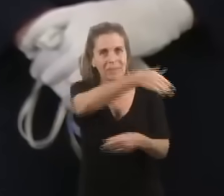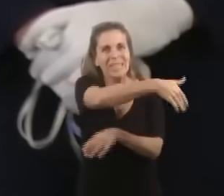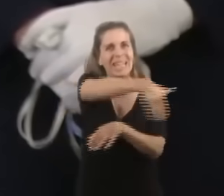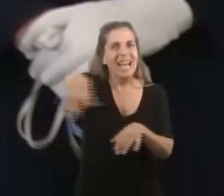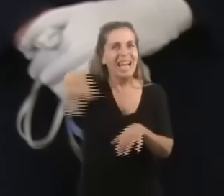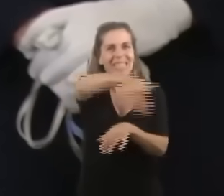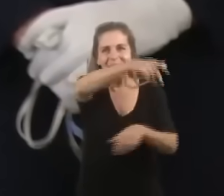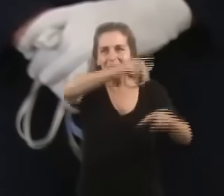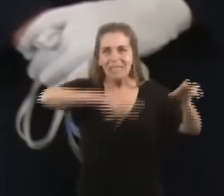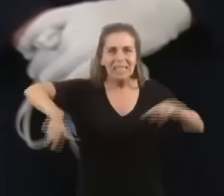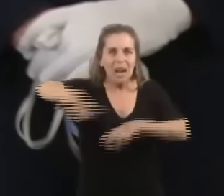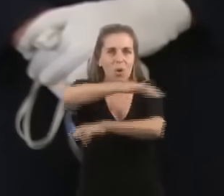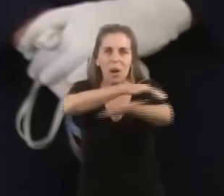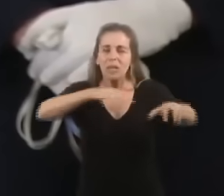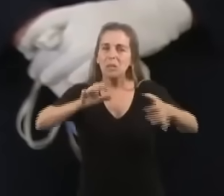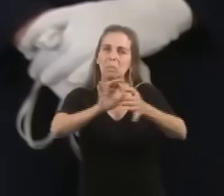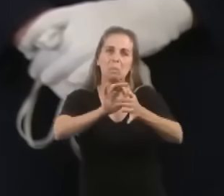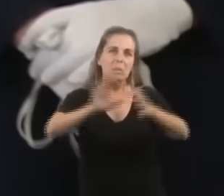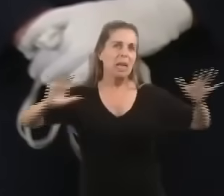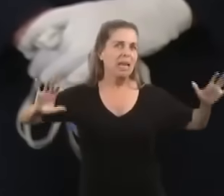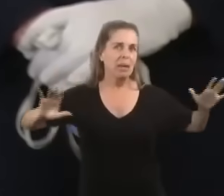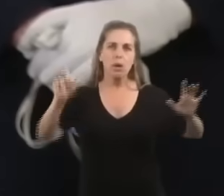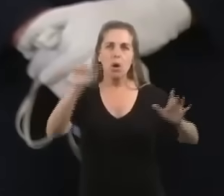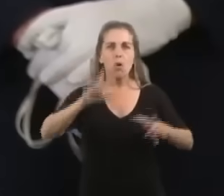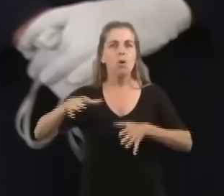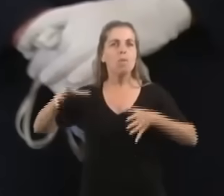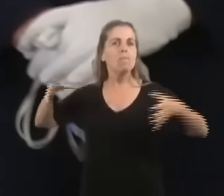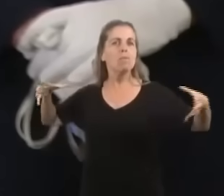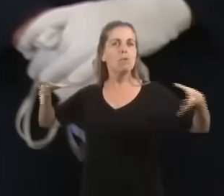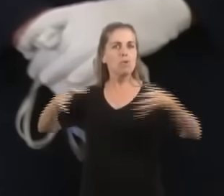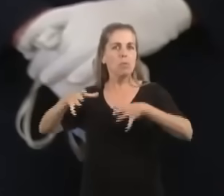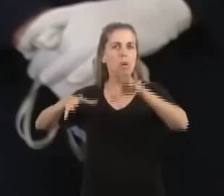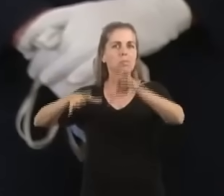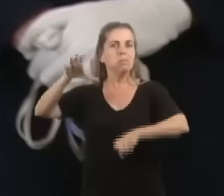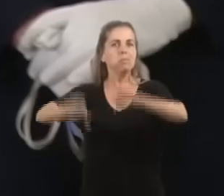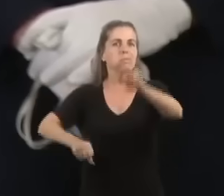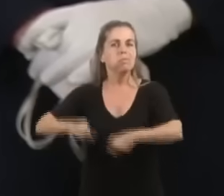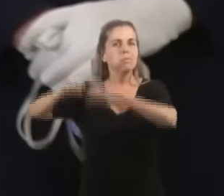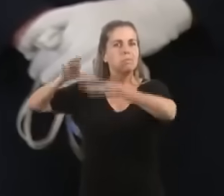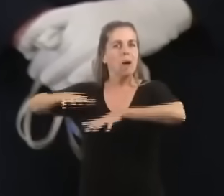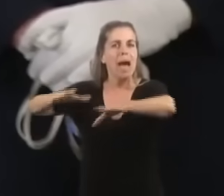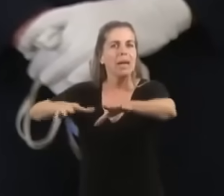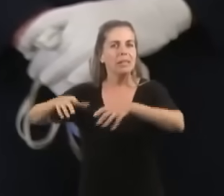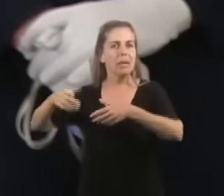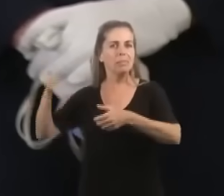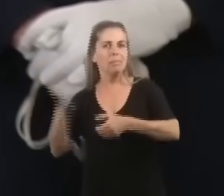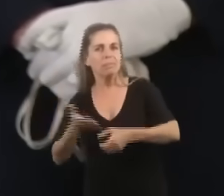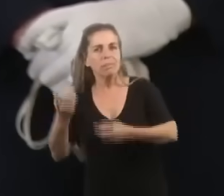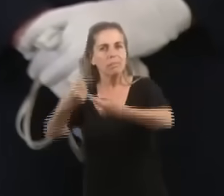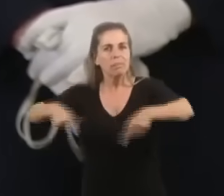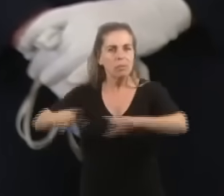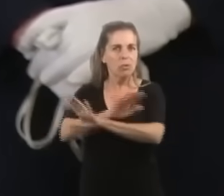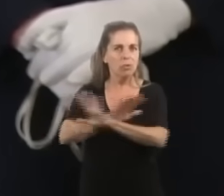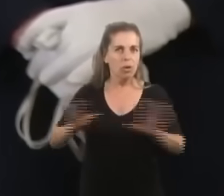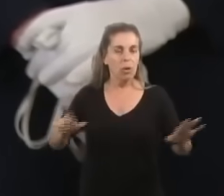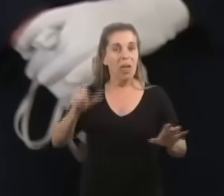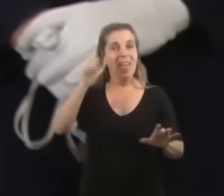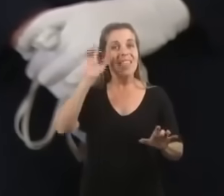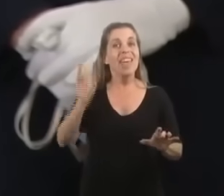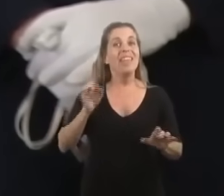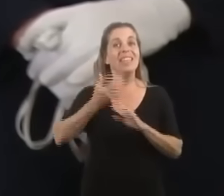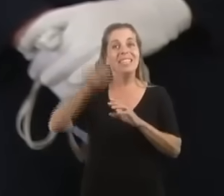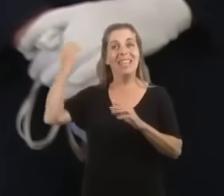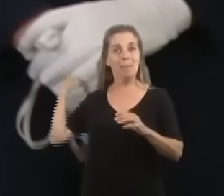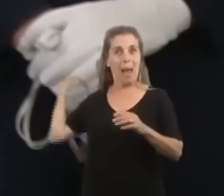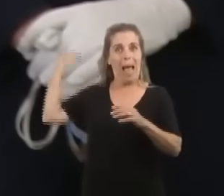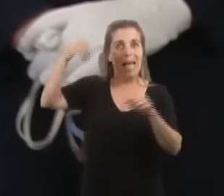de todos no la pueden secuestrar un puñado de inadaptados para tener de reen a todos los argentinos desde el 10 de diciembre el que